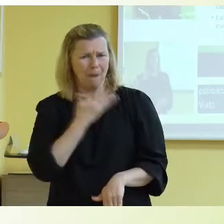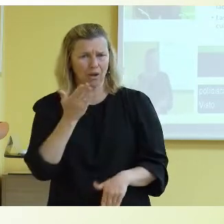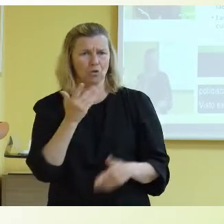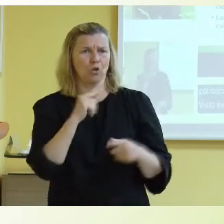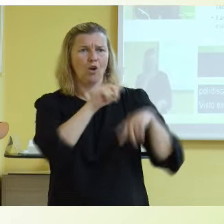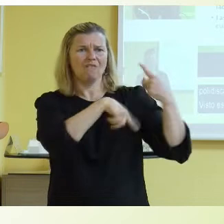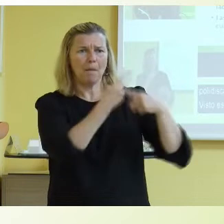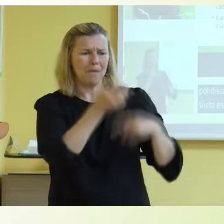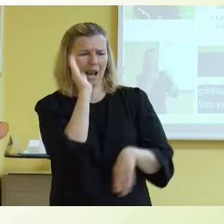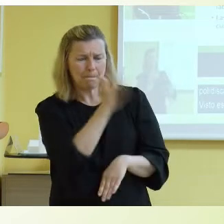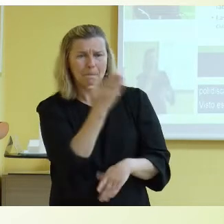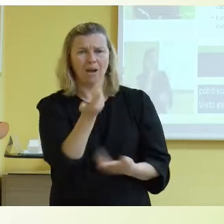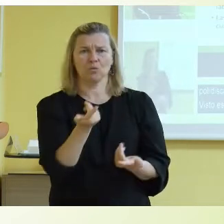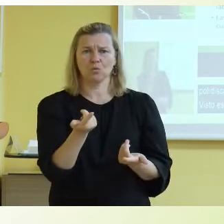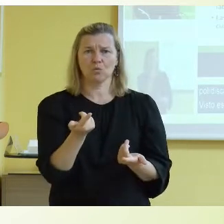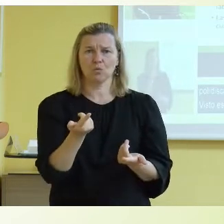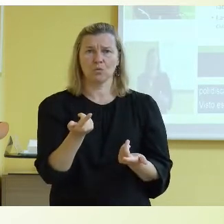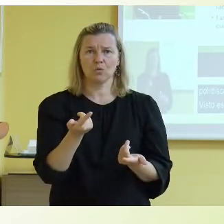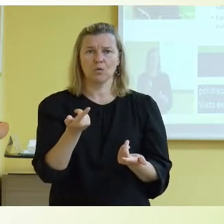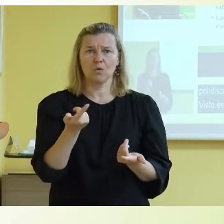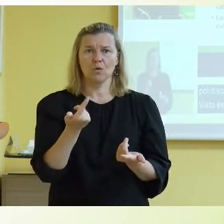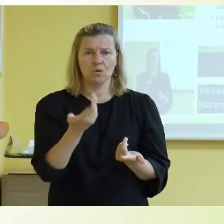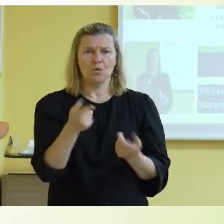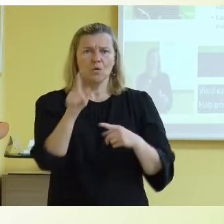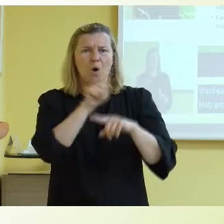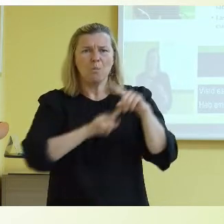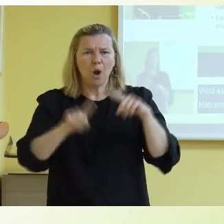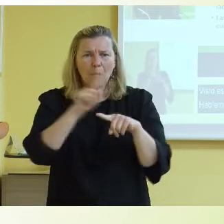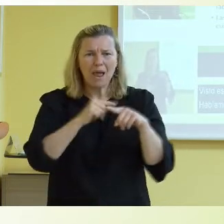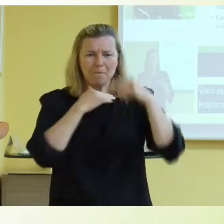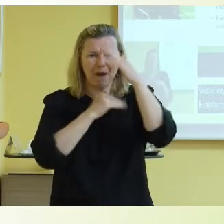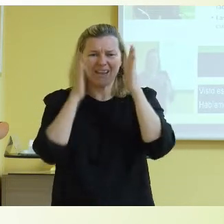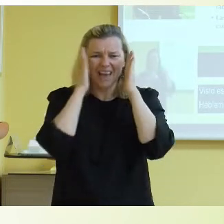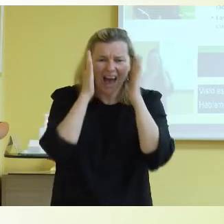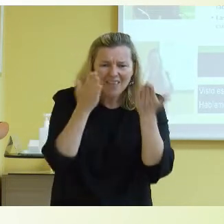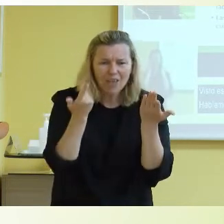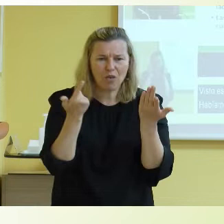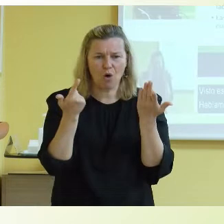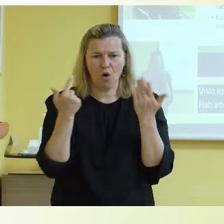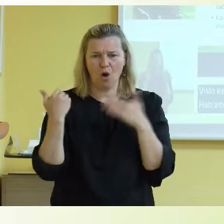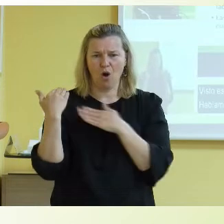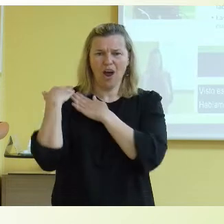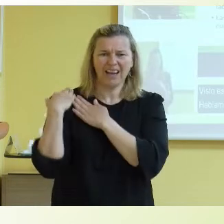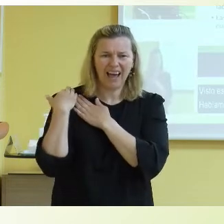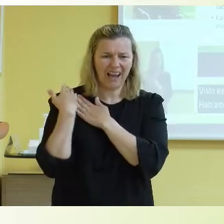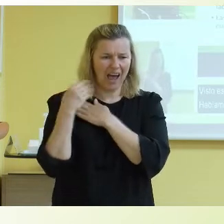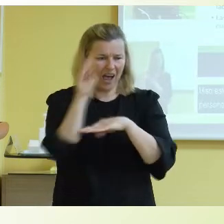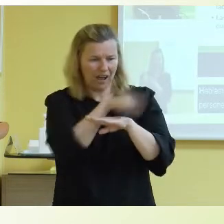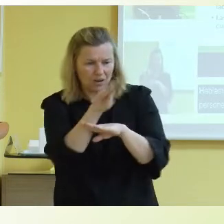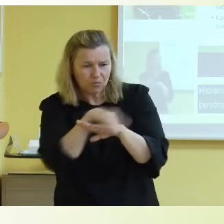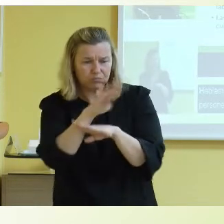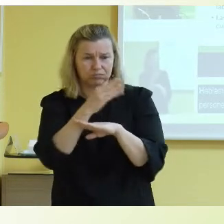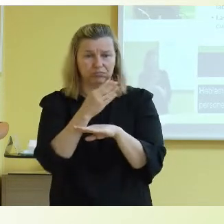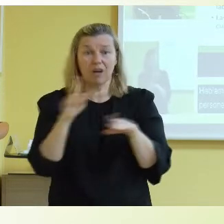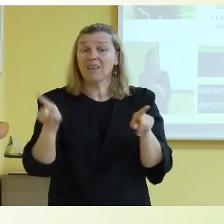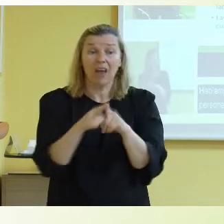las personas, que hay un problema de carga de atención para pacientes y cuidadores, sobre todo, tanto sean adultos como si